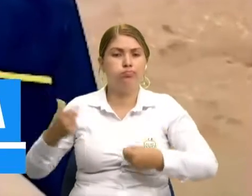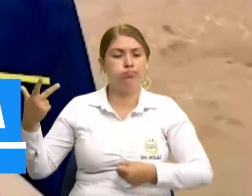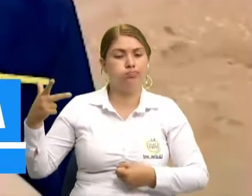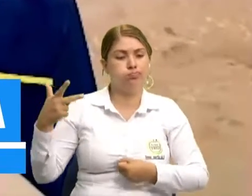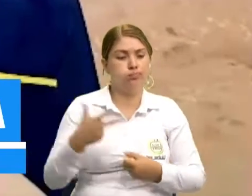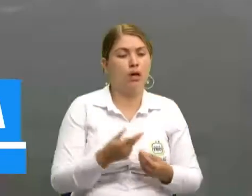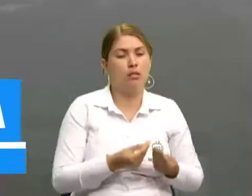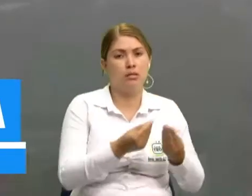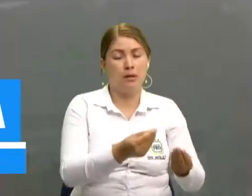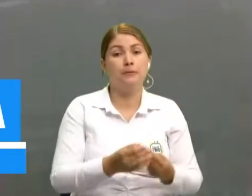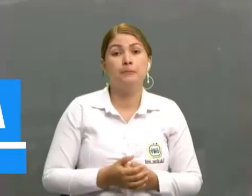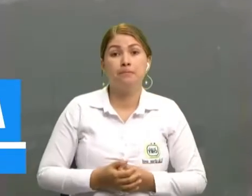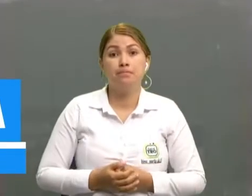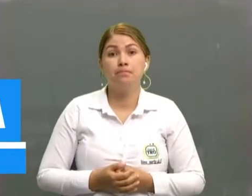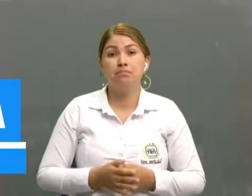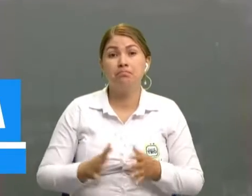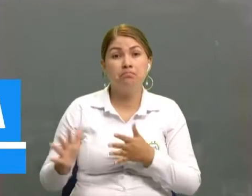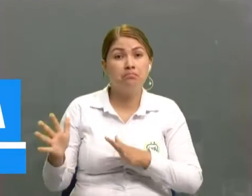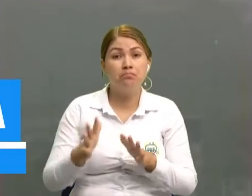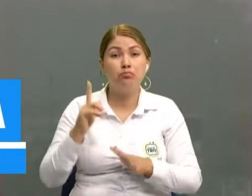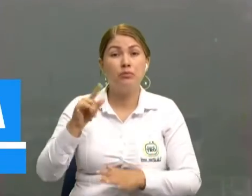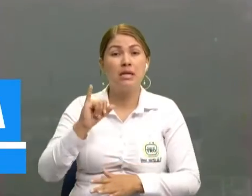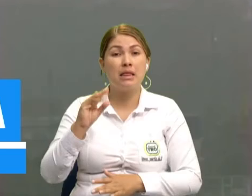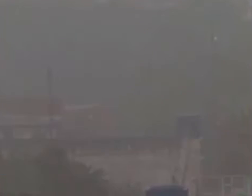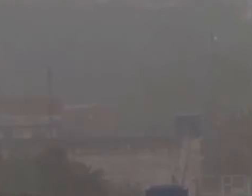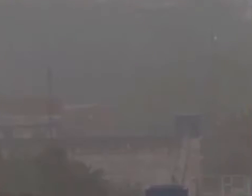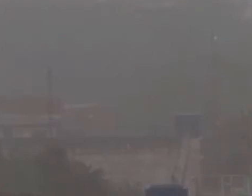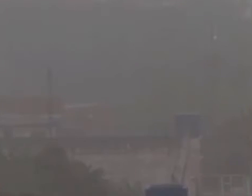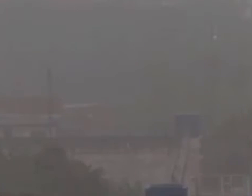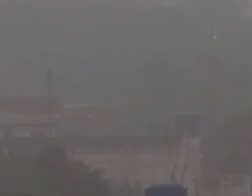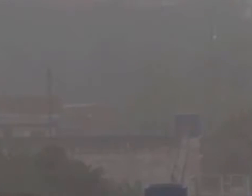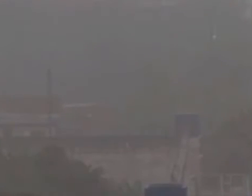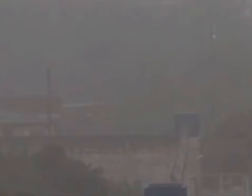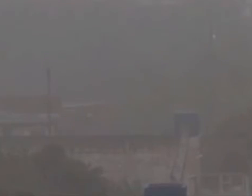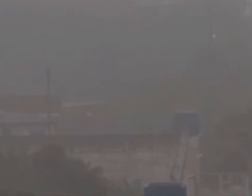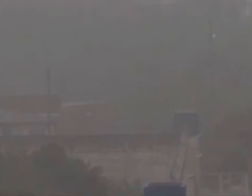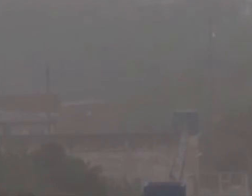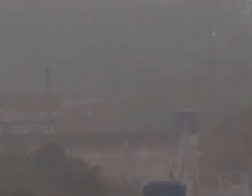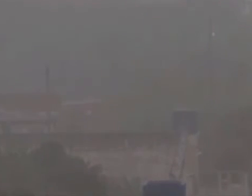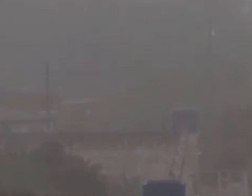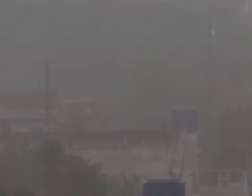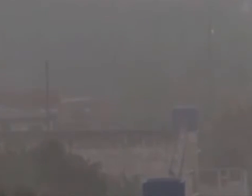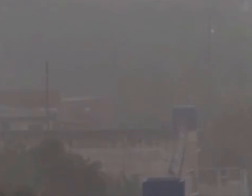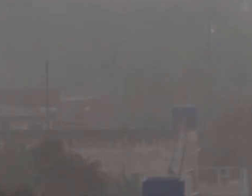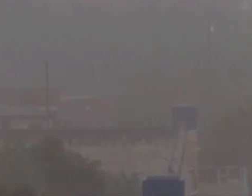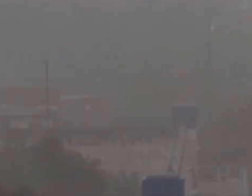para el municipio según los pronósticos del ideam las lluvias continuarán hasta mediados del mes de junio